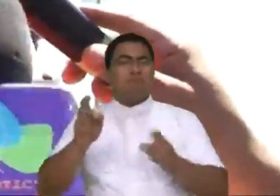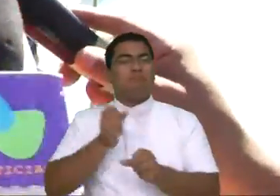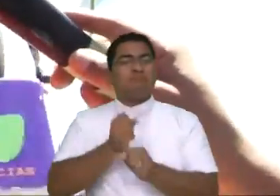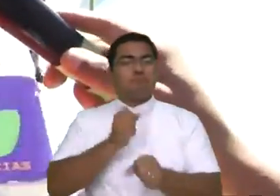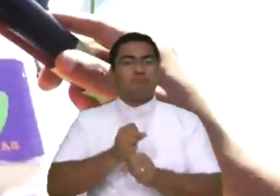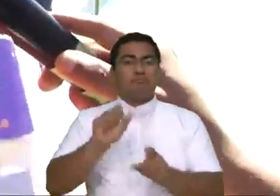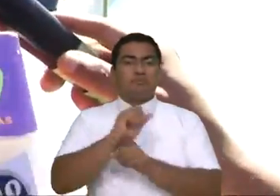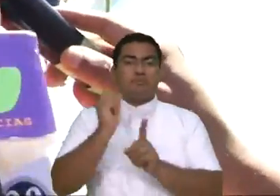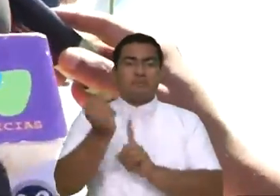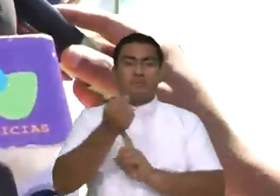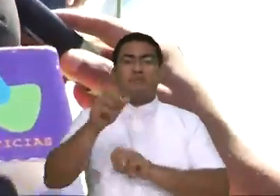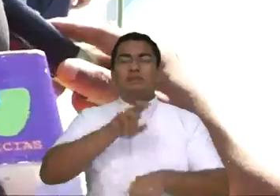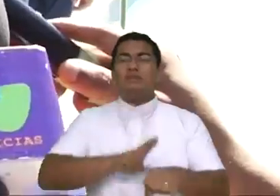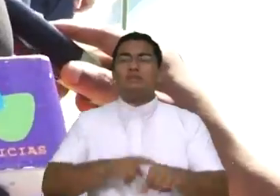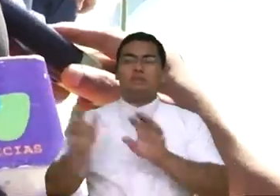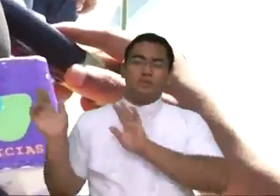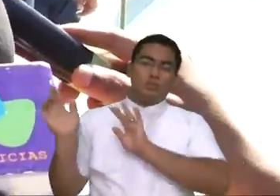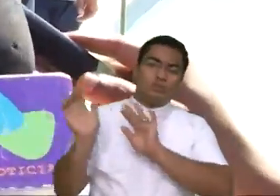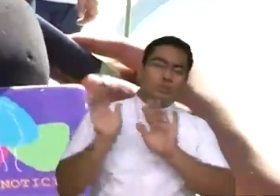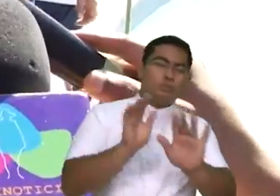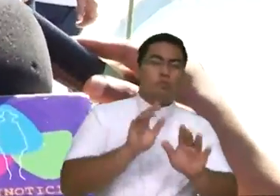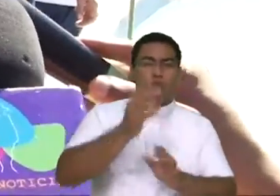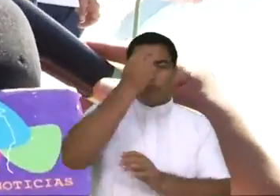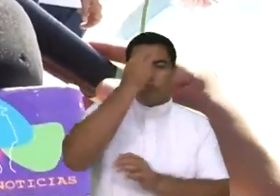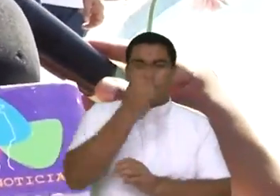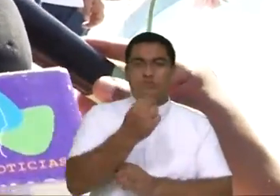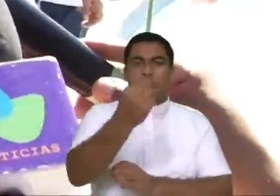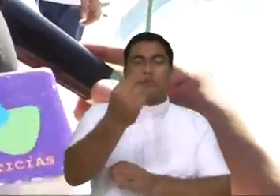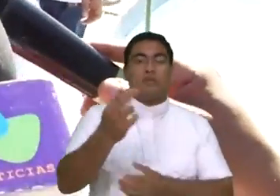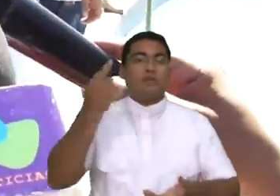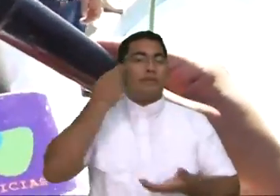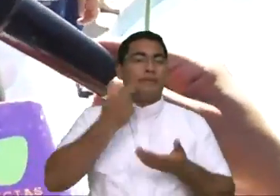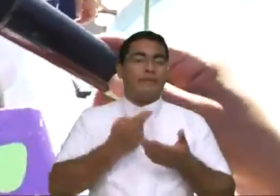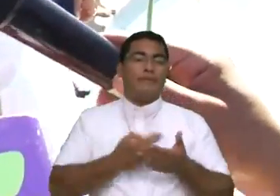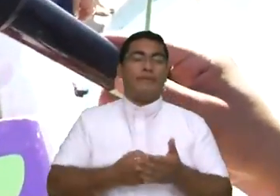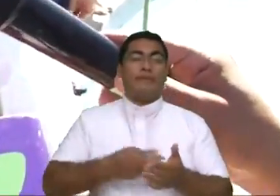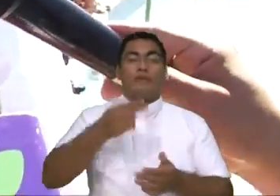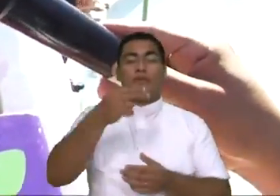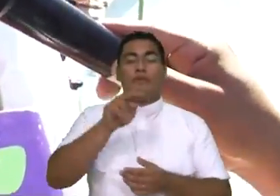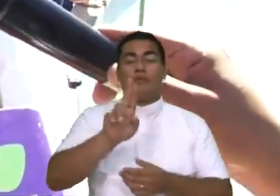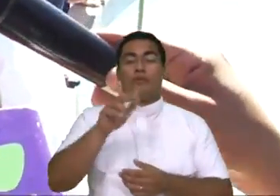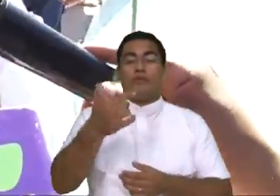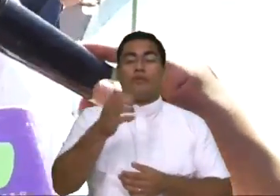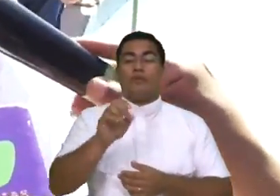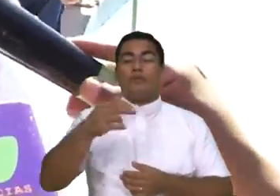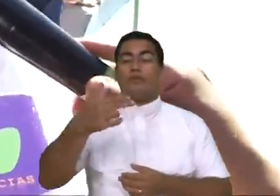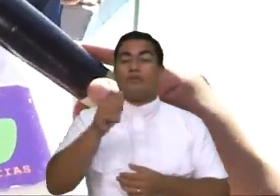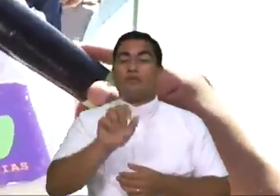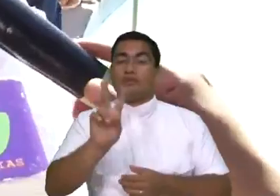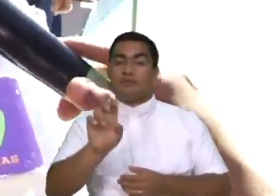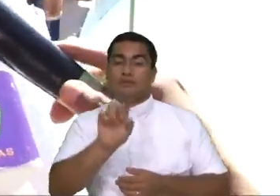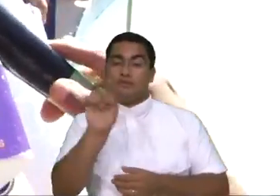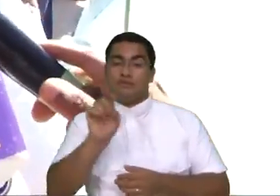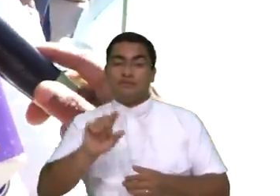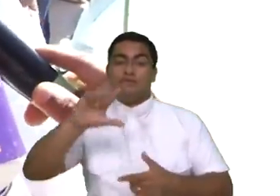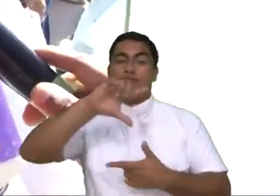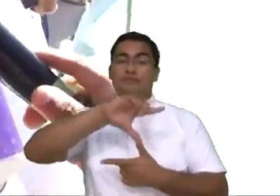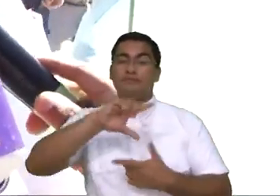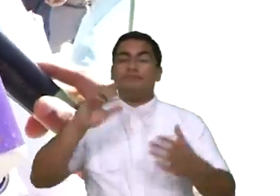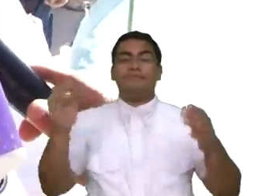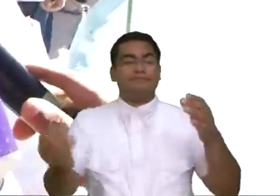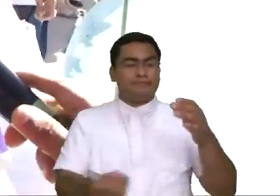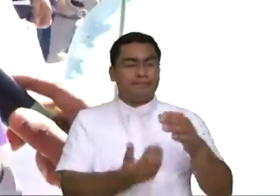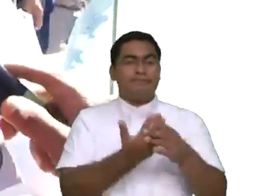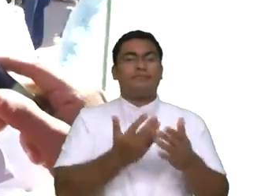la memoria del comandante Hugo Chávez Frías, el gigante invicto, el que integró a Latinoamérica y luchó por todos